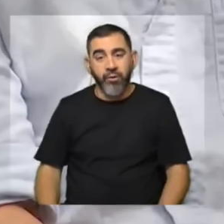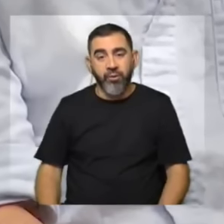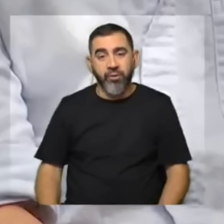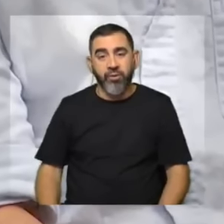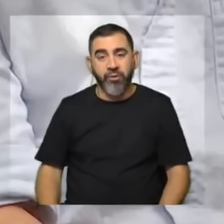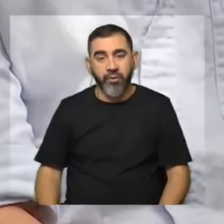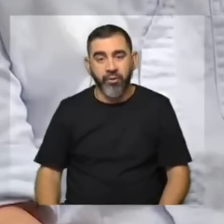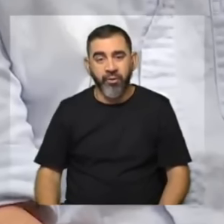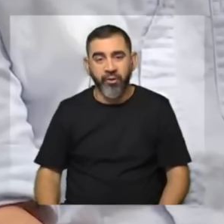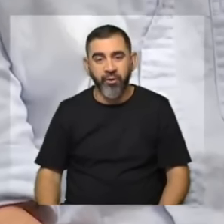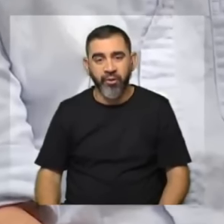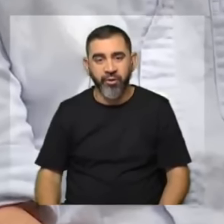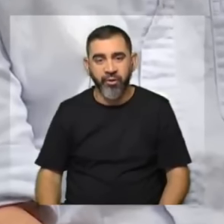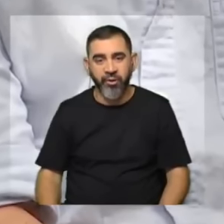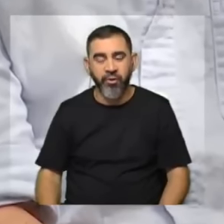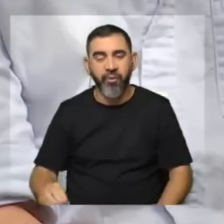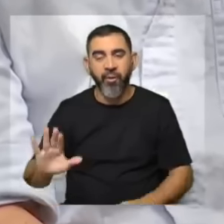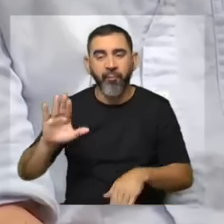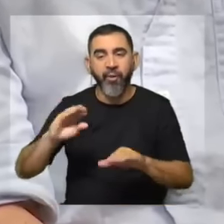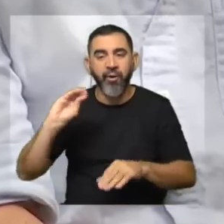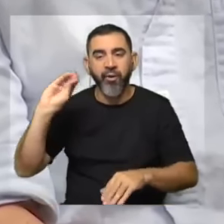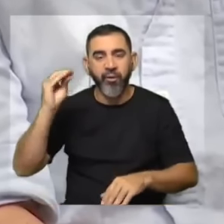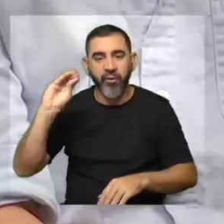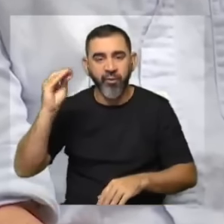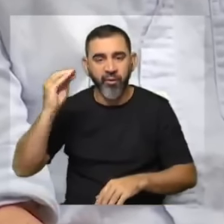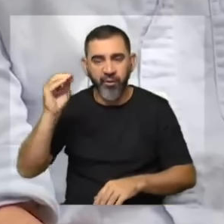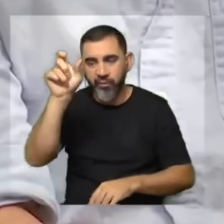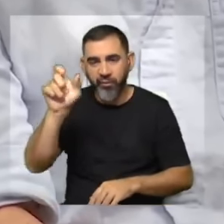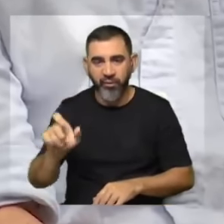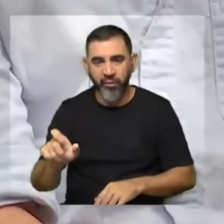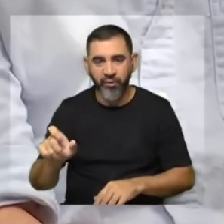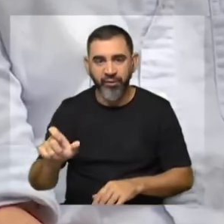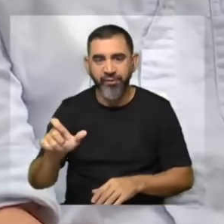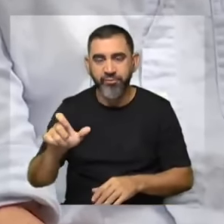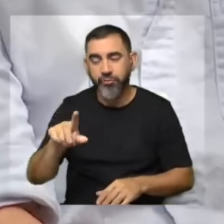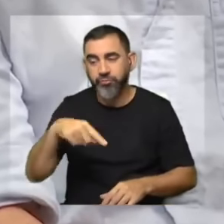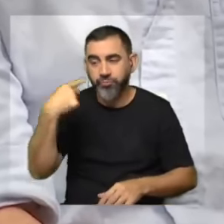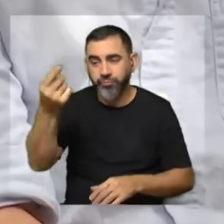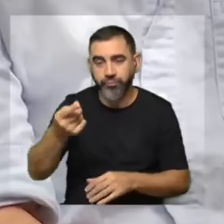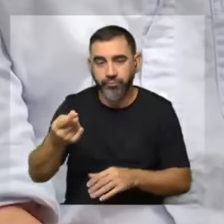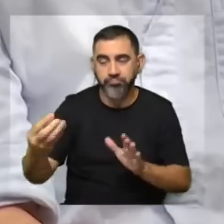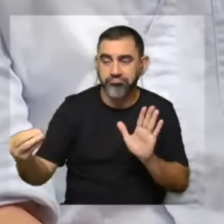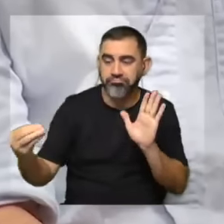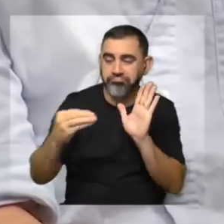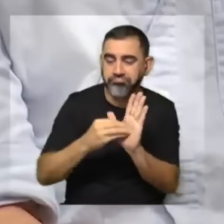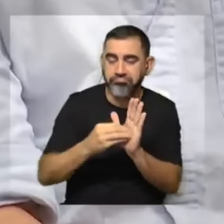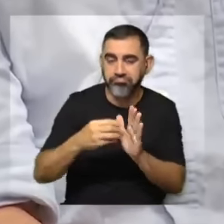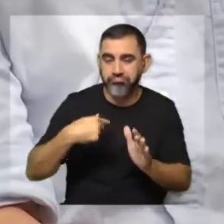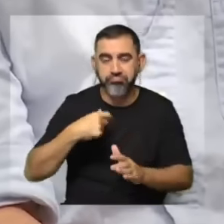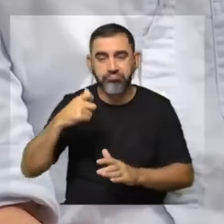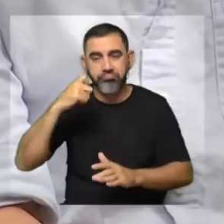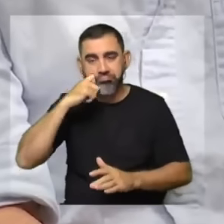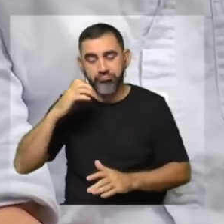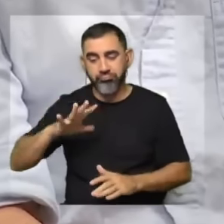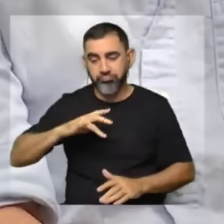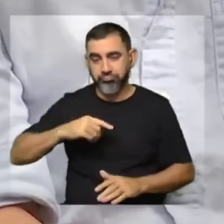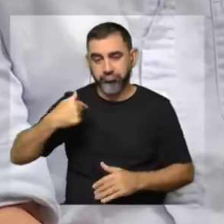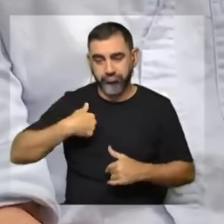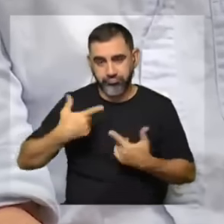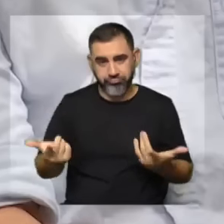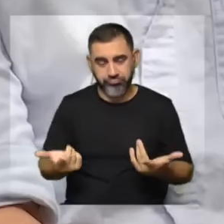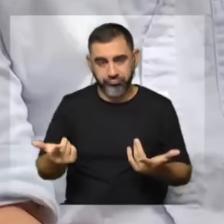adherir sobre todo los jóvenes a que otros le fijen Cuál va a ser la edad jubilatoria